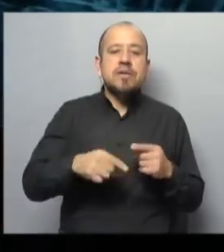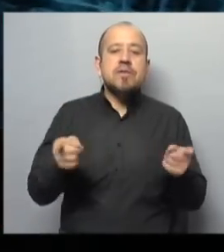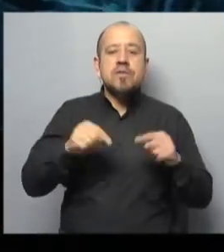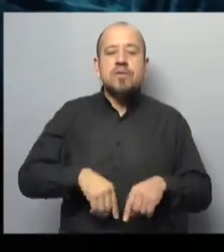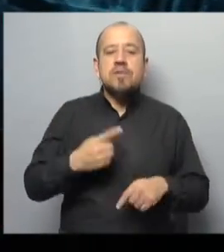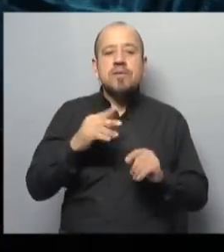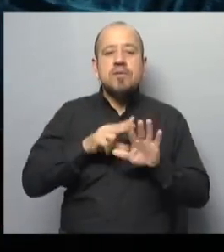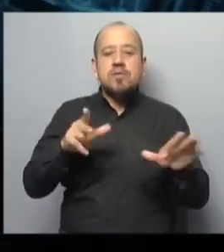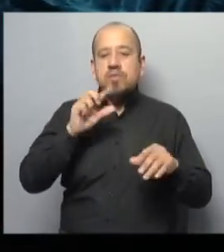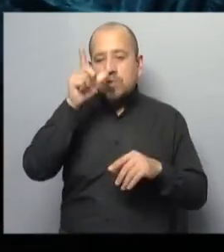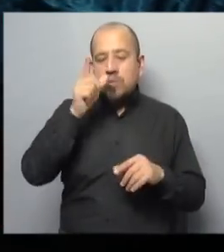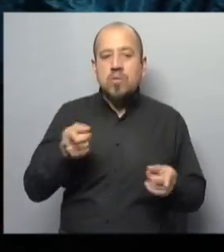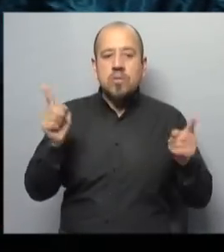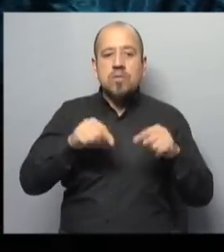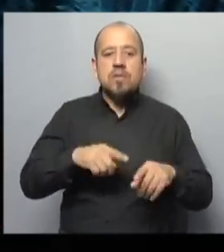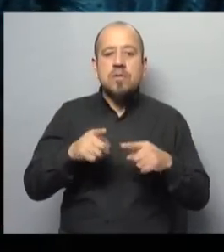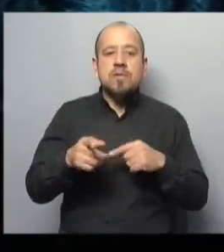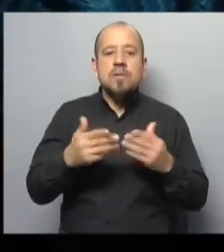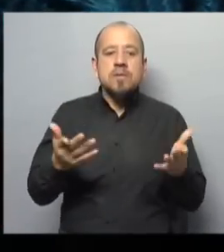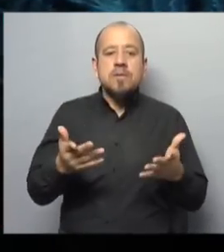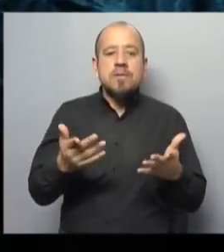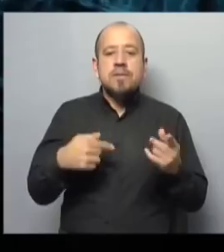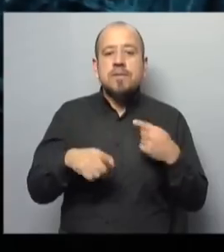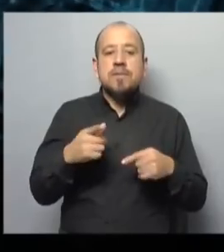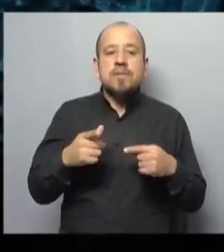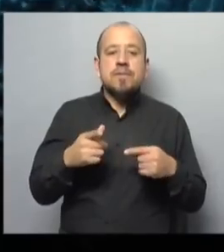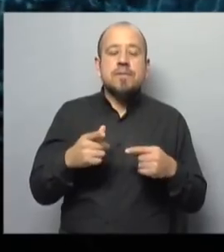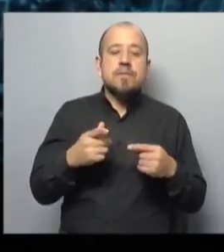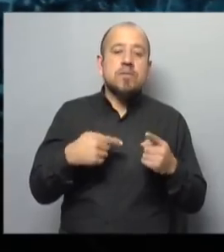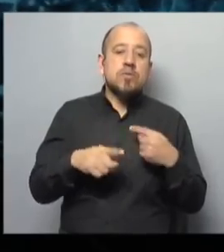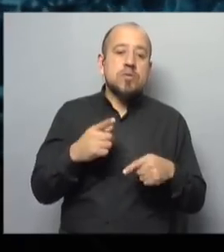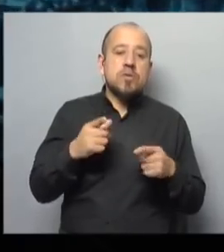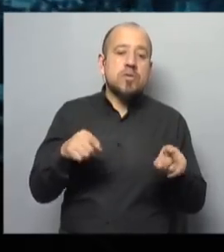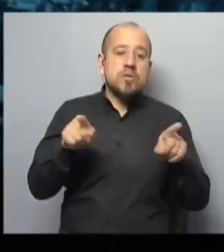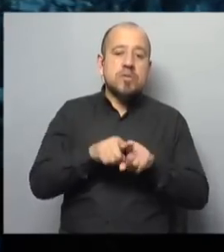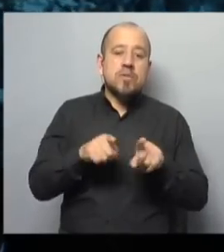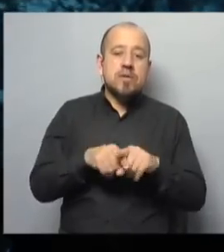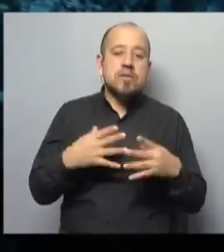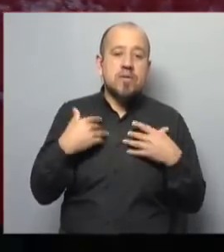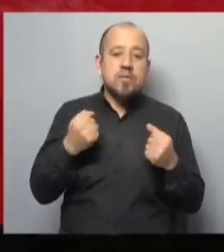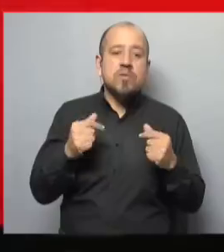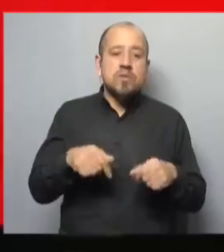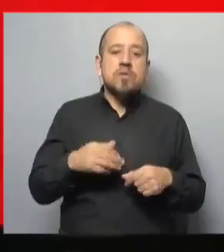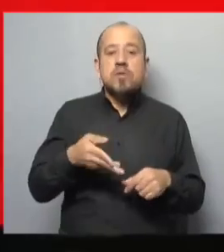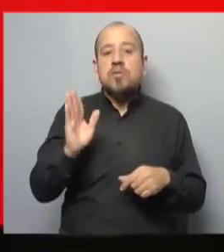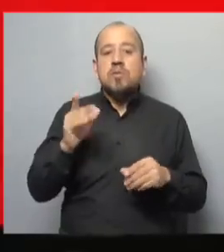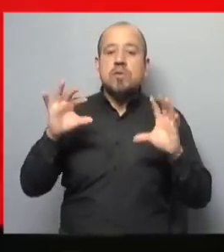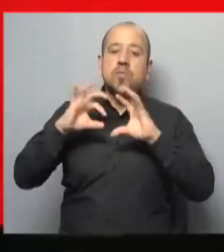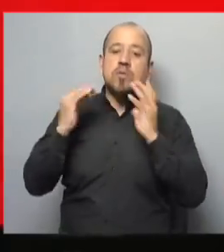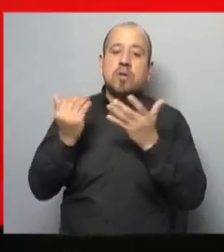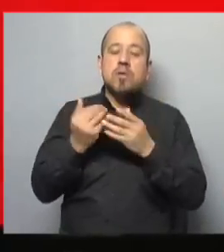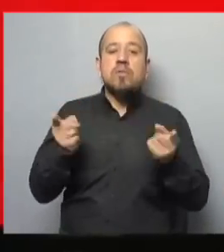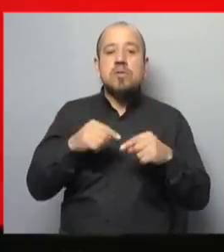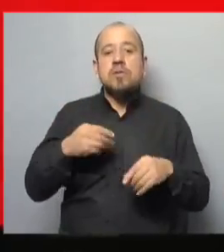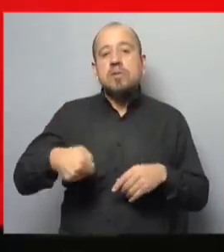18 por esto como cuando uno está enfermo la salud no la mira hasta que está enfermo esto es igual la verdad hasta ahora